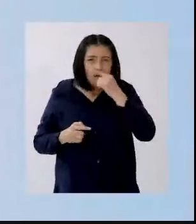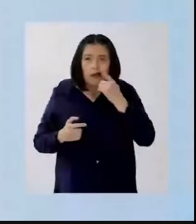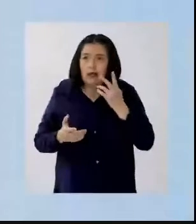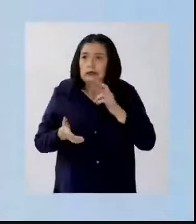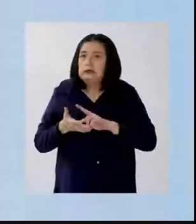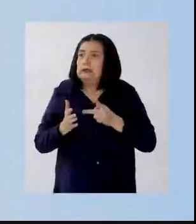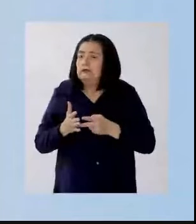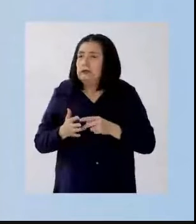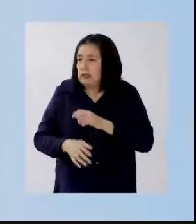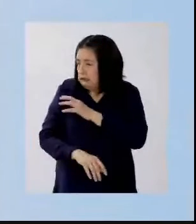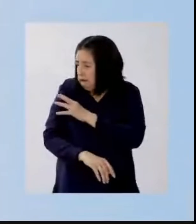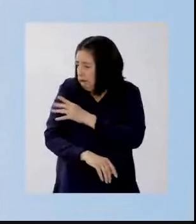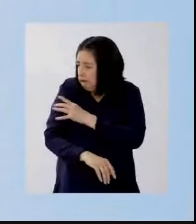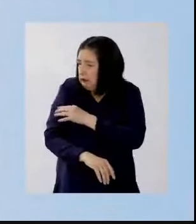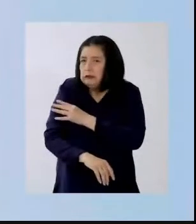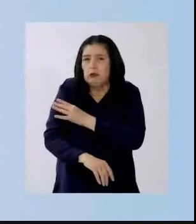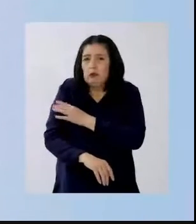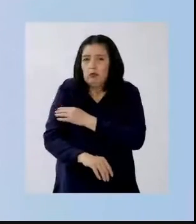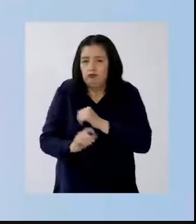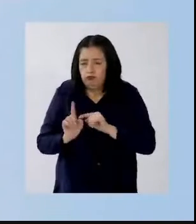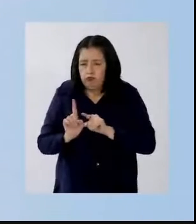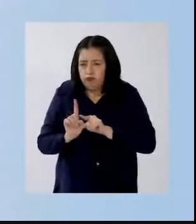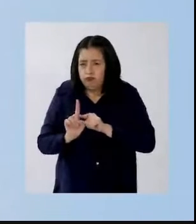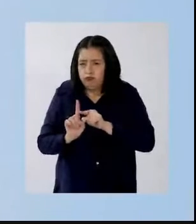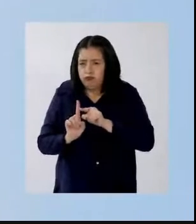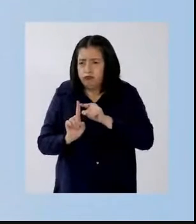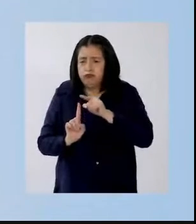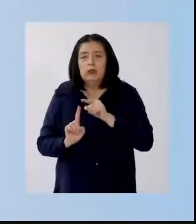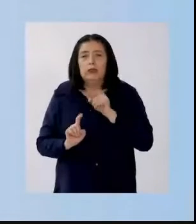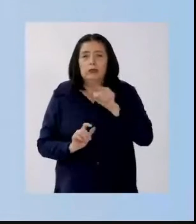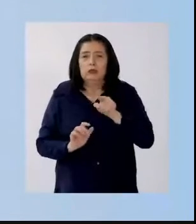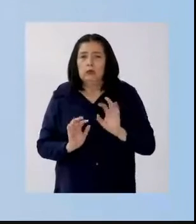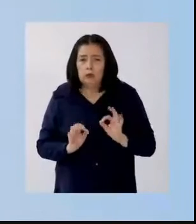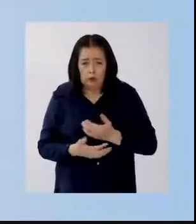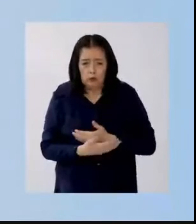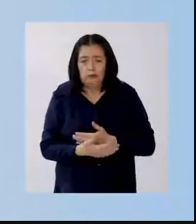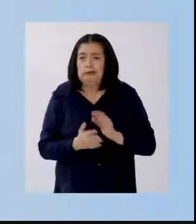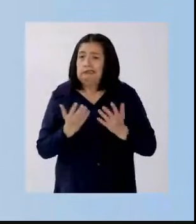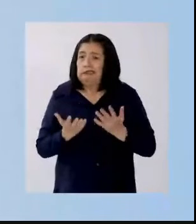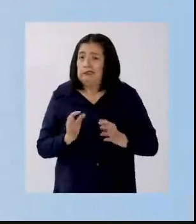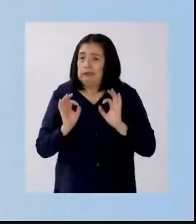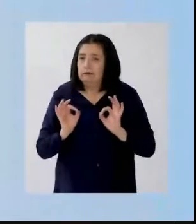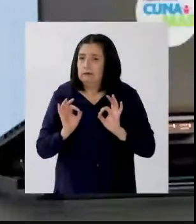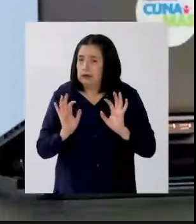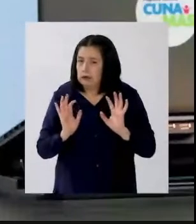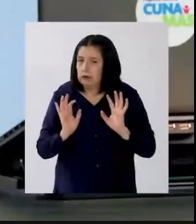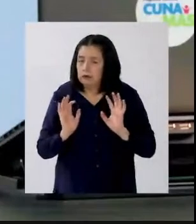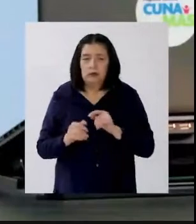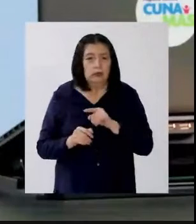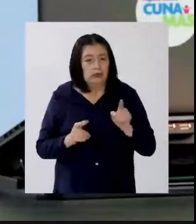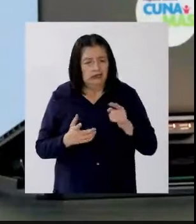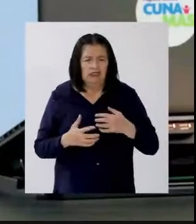significa que tu presión arterial está subiendo y que tú y tu bebé pueden estar en peligro.